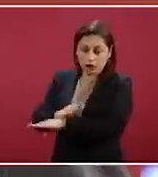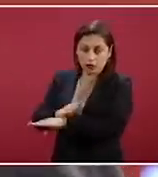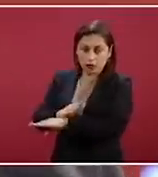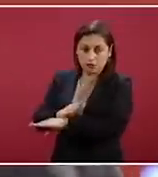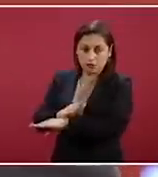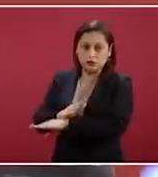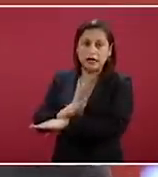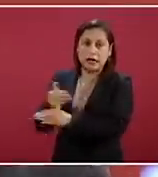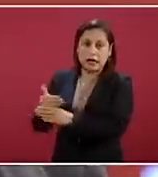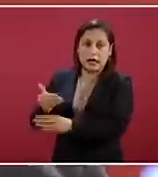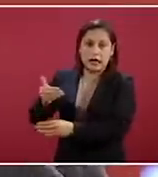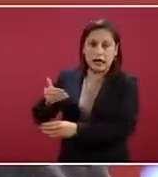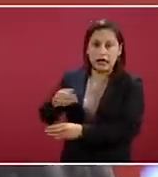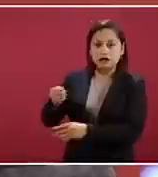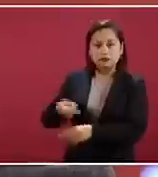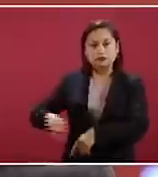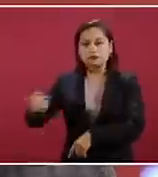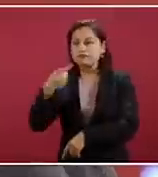porque